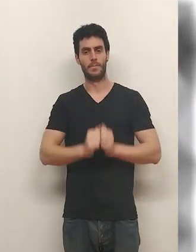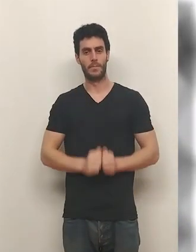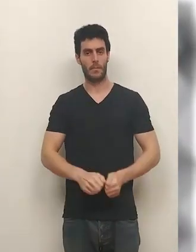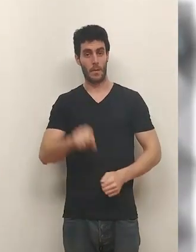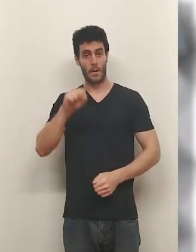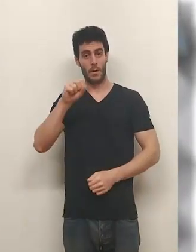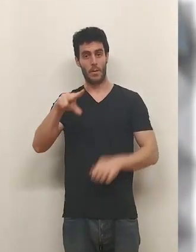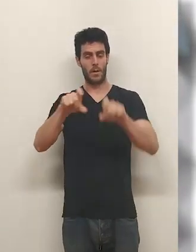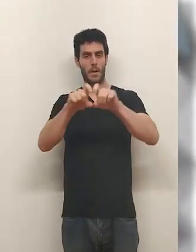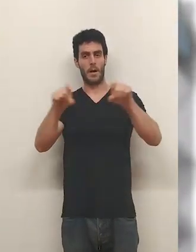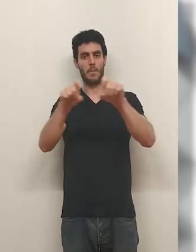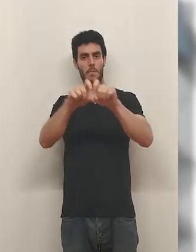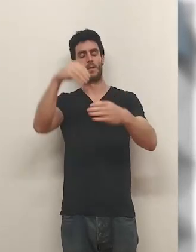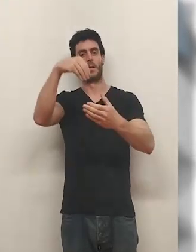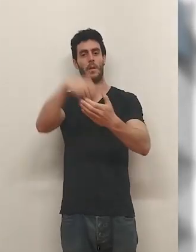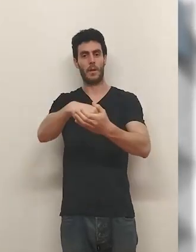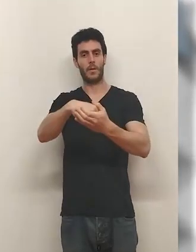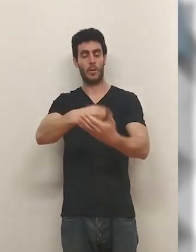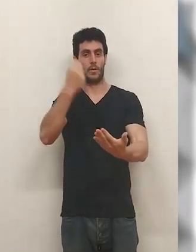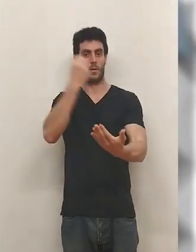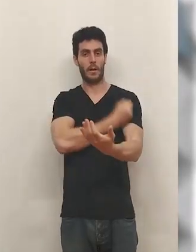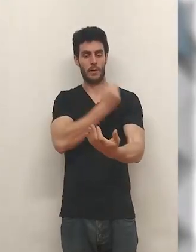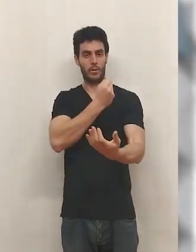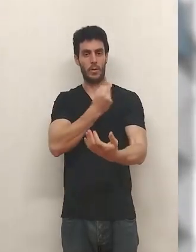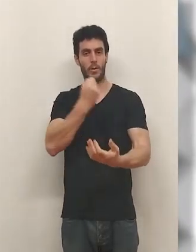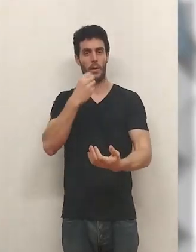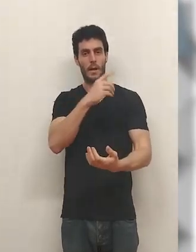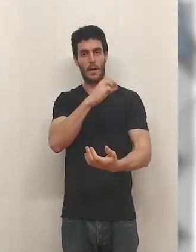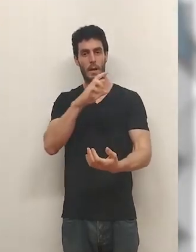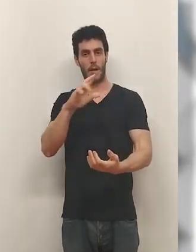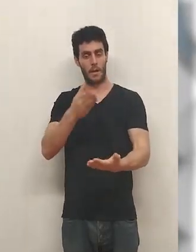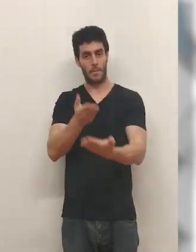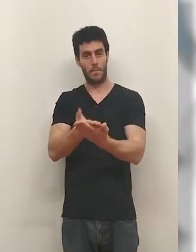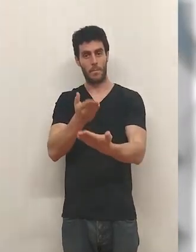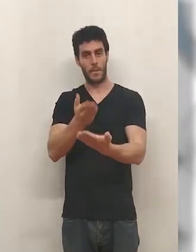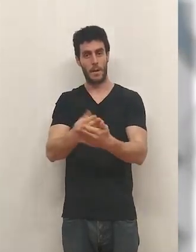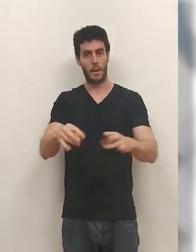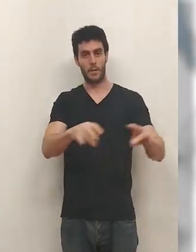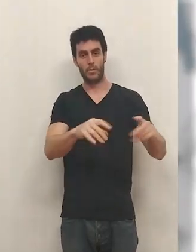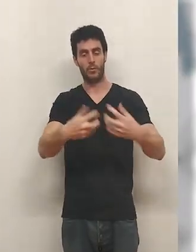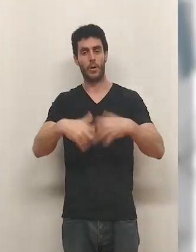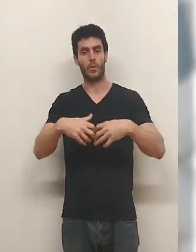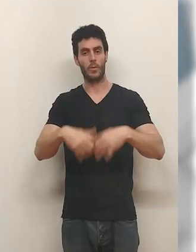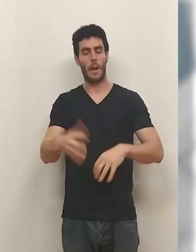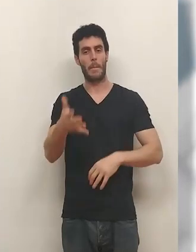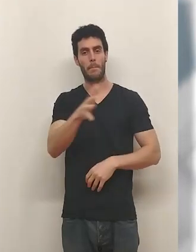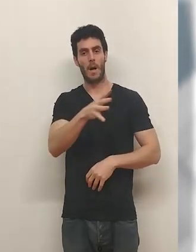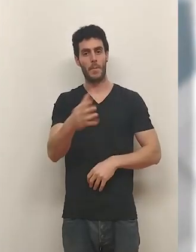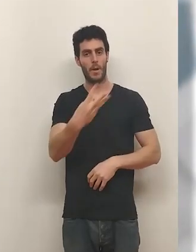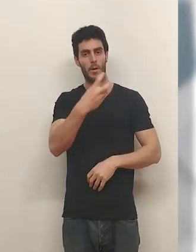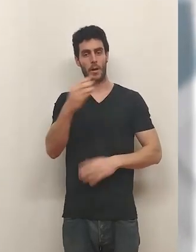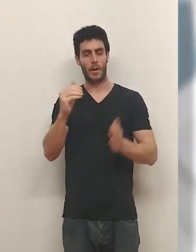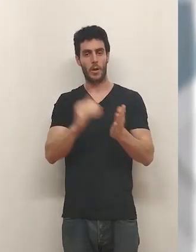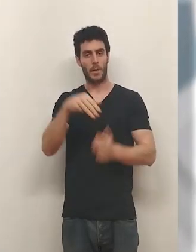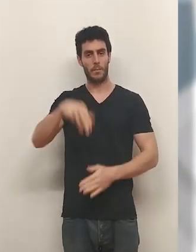12 empresas dentro del registro de ADER donde se solicita el suelo industrial. Aproximadamente 300